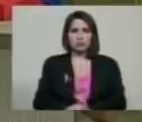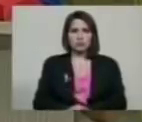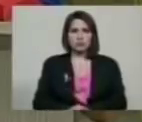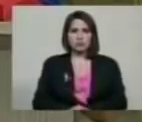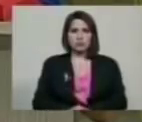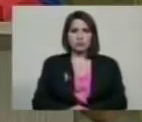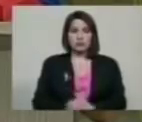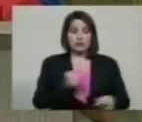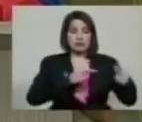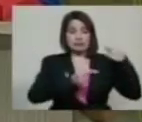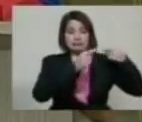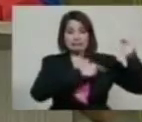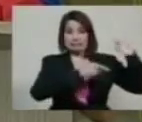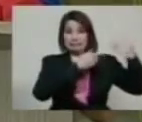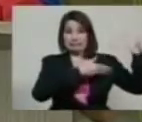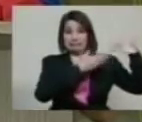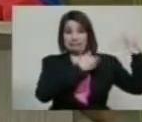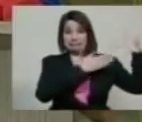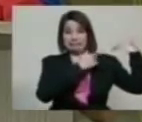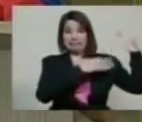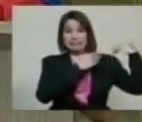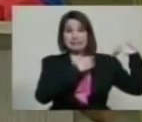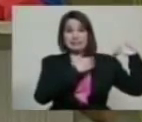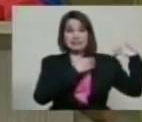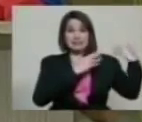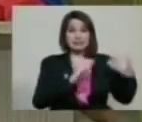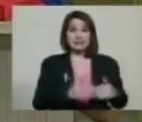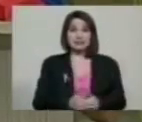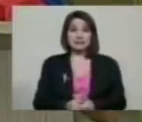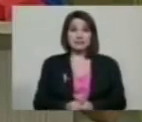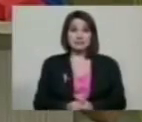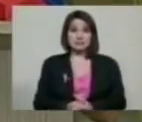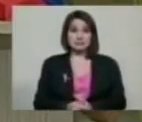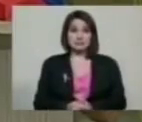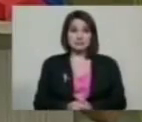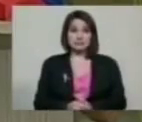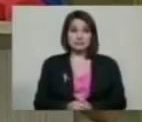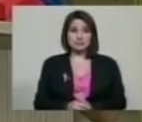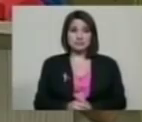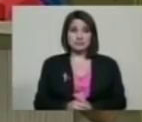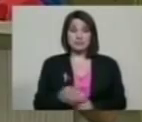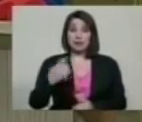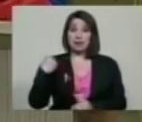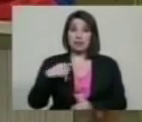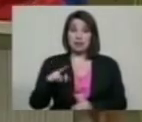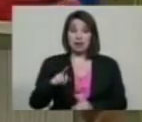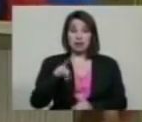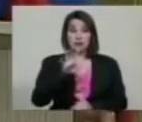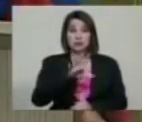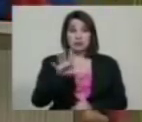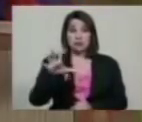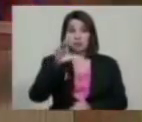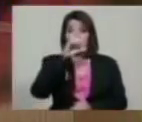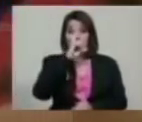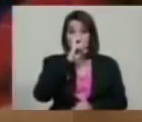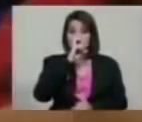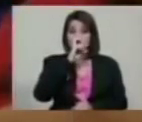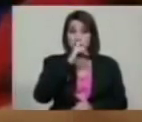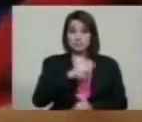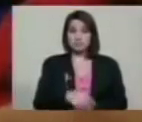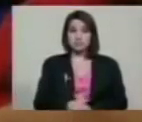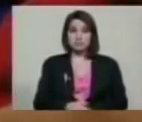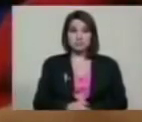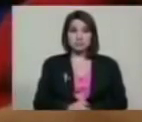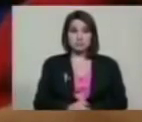siglo pasado. Les parece lejos, ¿verdad? Tengo 55 años. Yo tengo